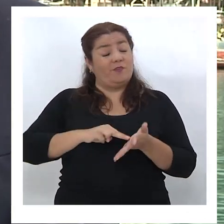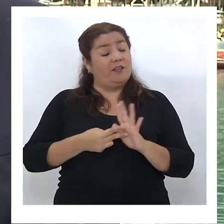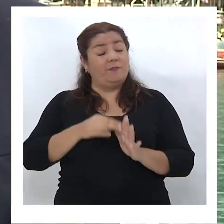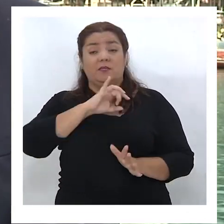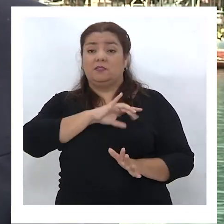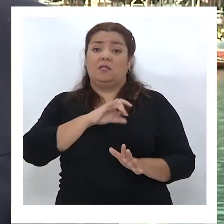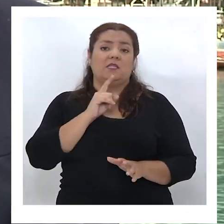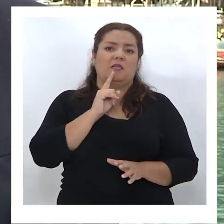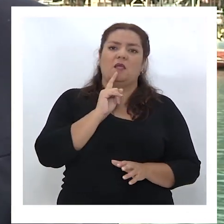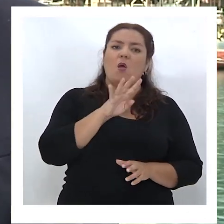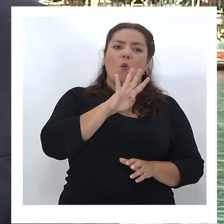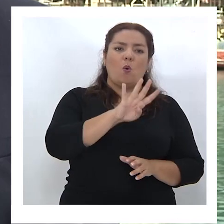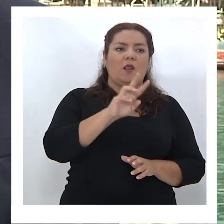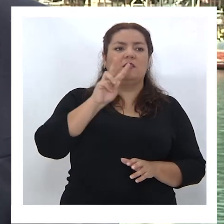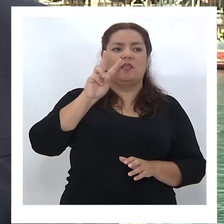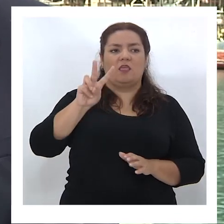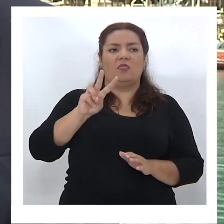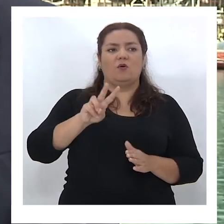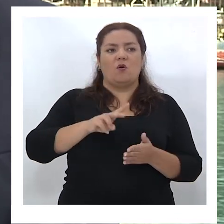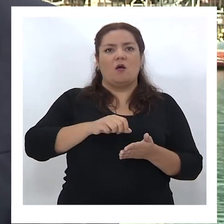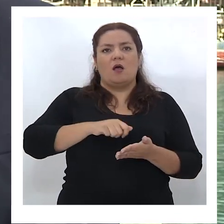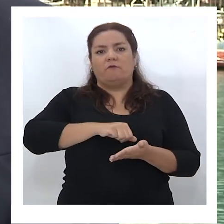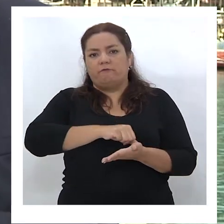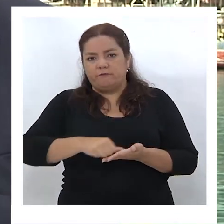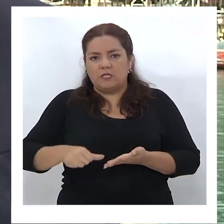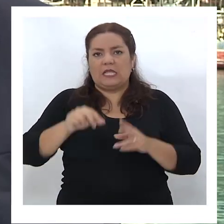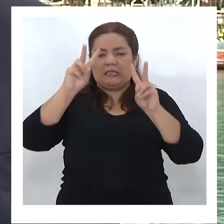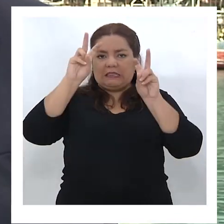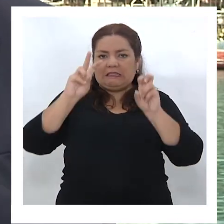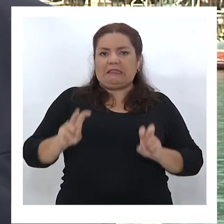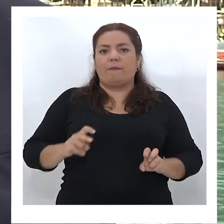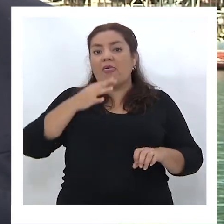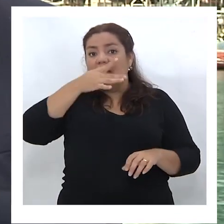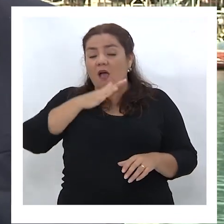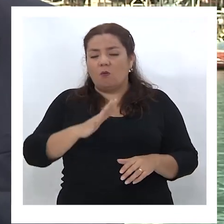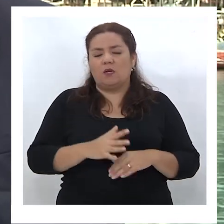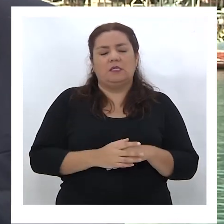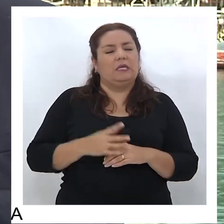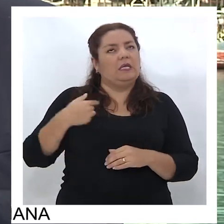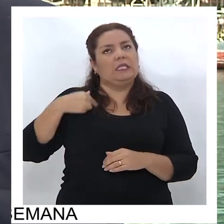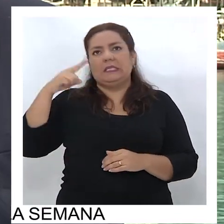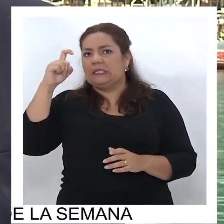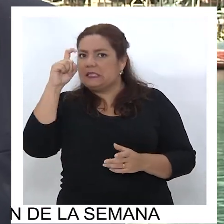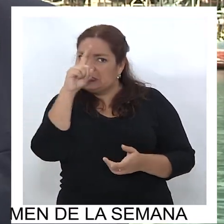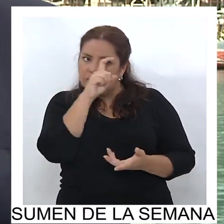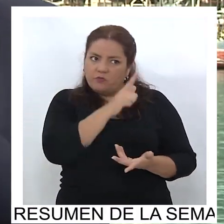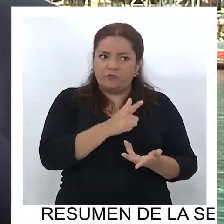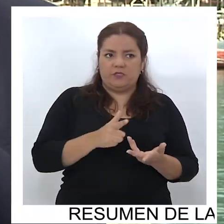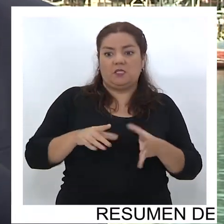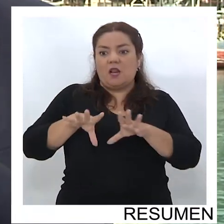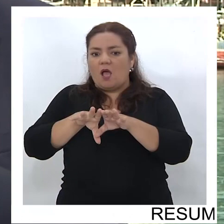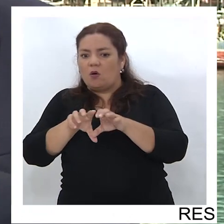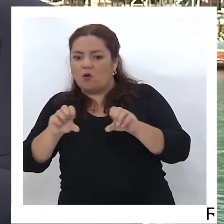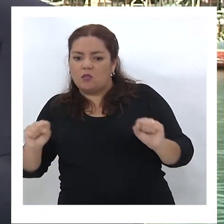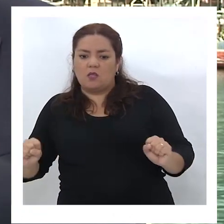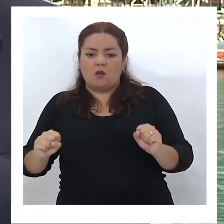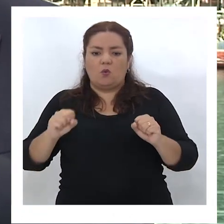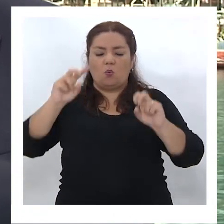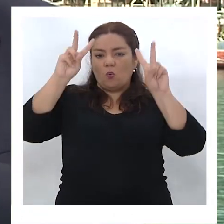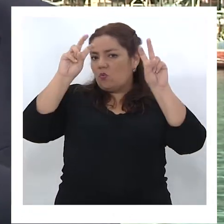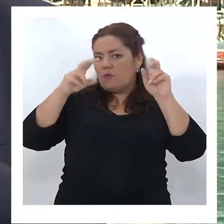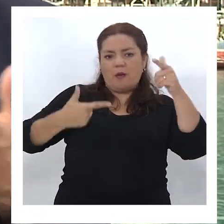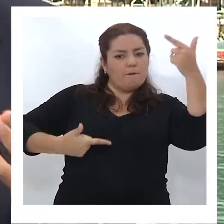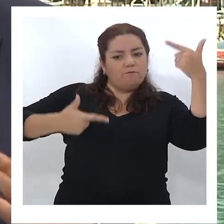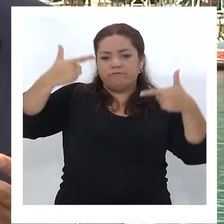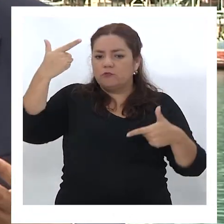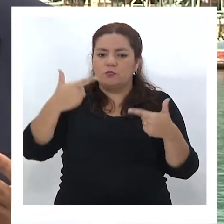es que tiene 42 instituciones públicas con competencia en materia de agua. O sea, es muy difícil que se pueda coordinar una política cuando tú tienes